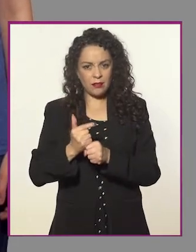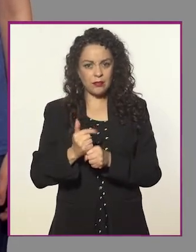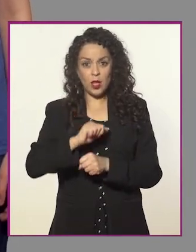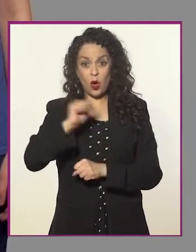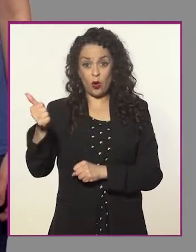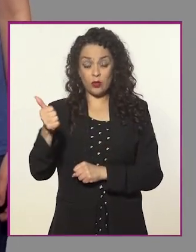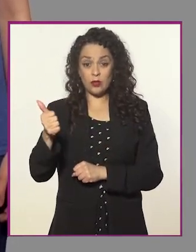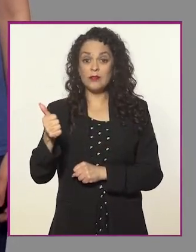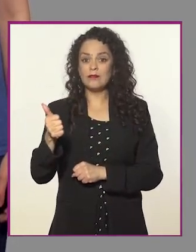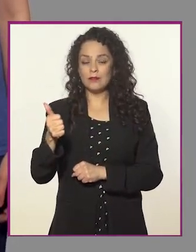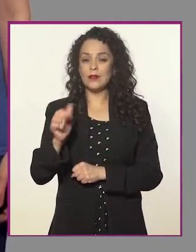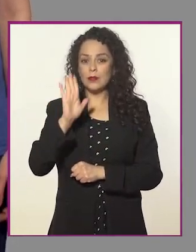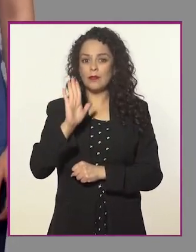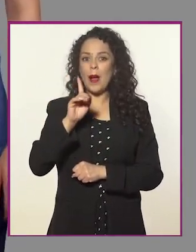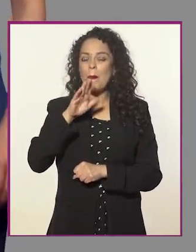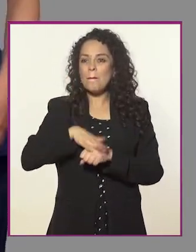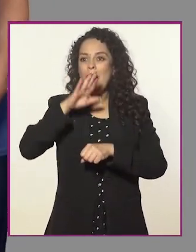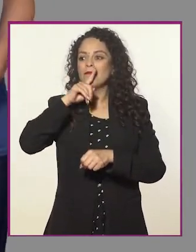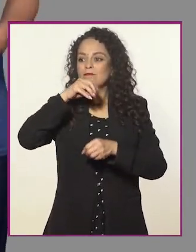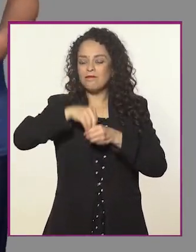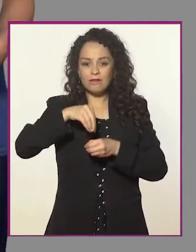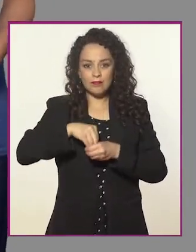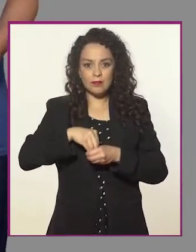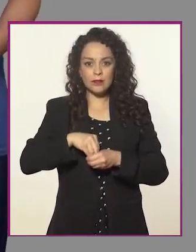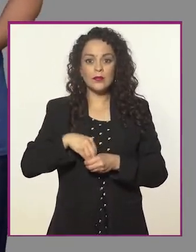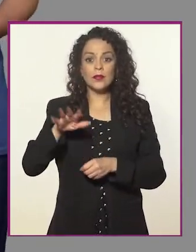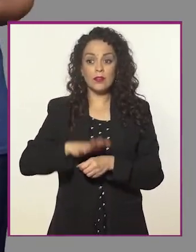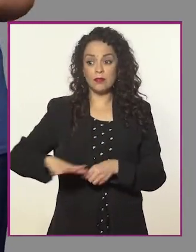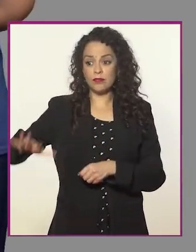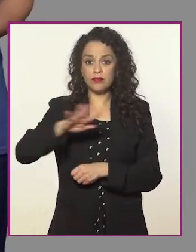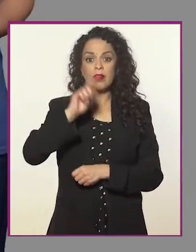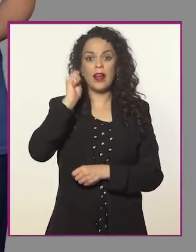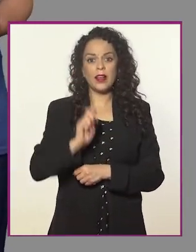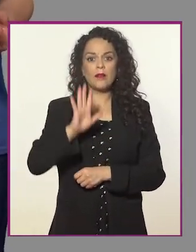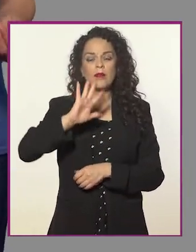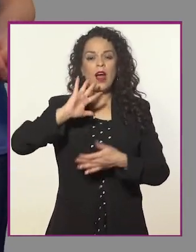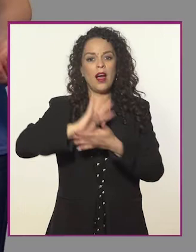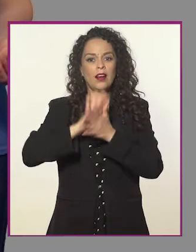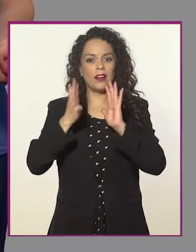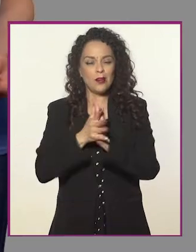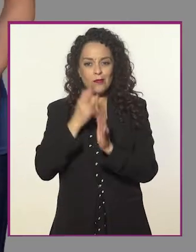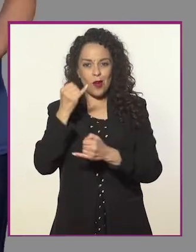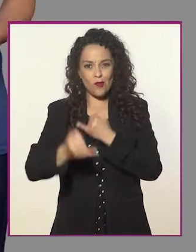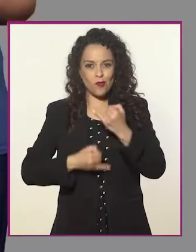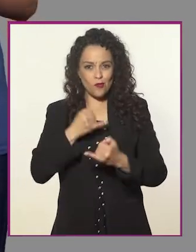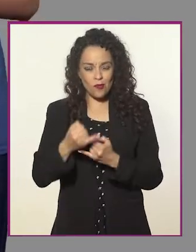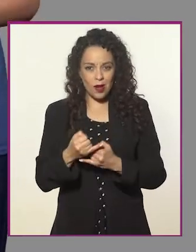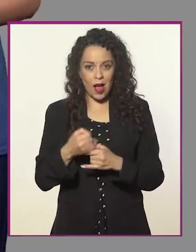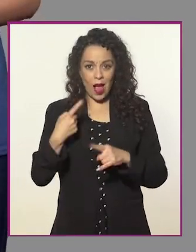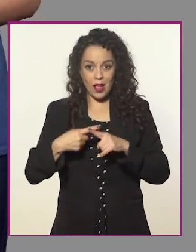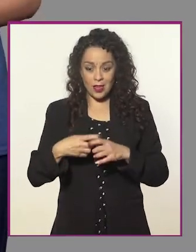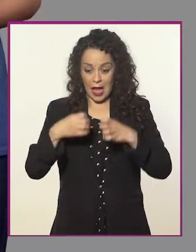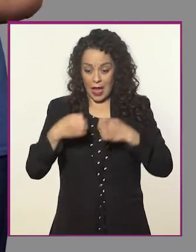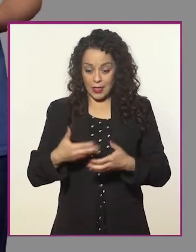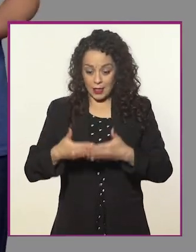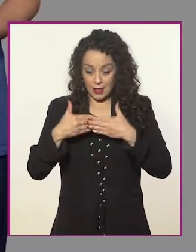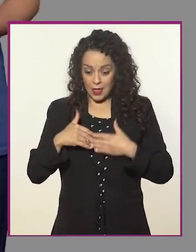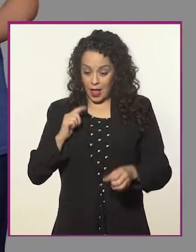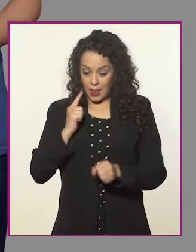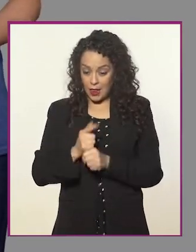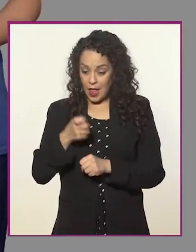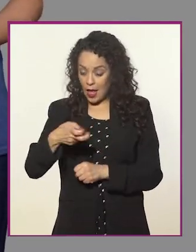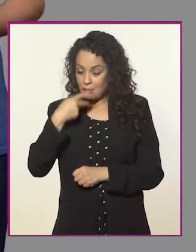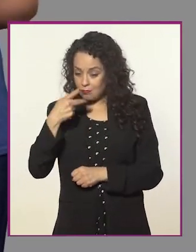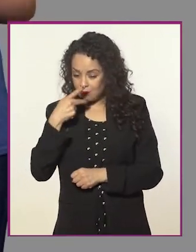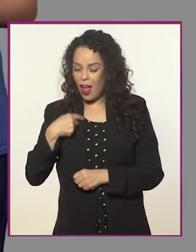otros parecen estar más en clave. En la jerga popular hay una complicidad y un juego. quienes están dentro y se identifican con